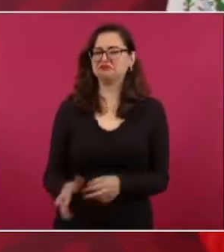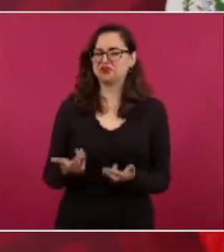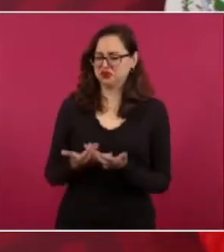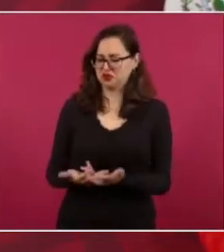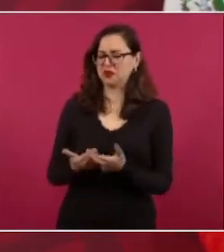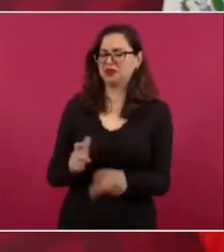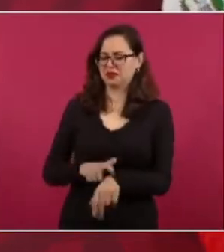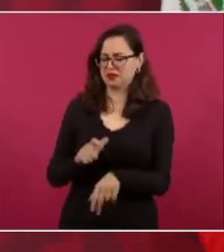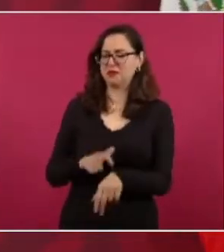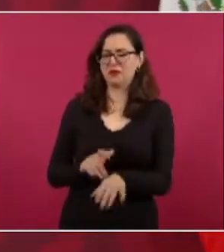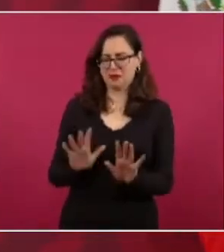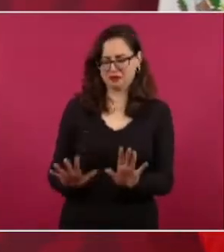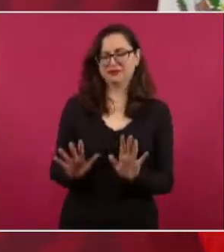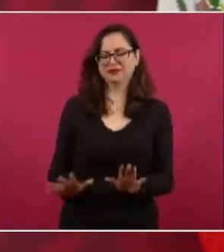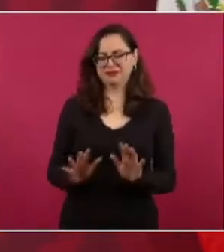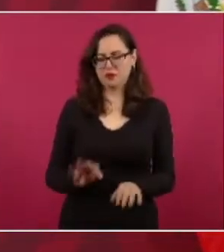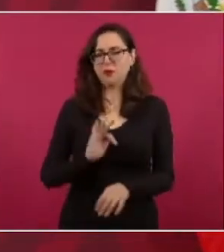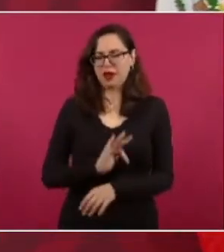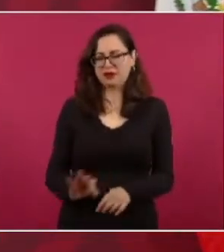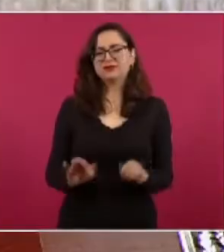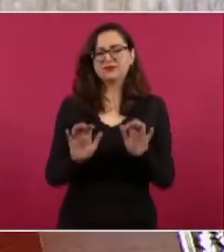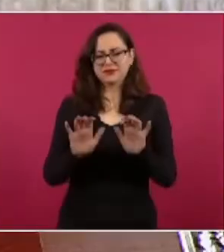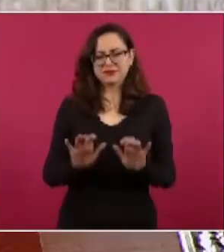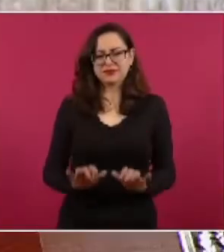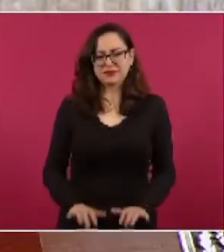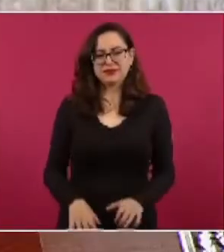eso. Y